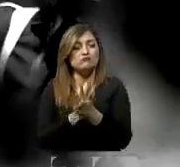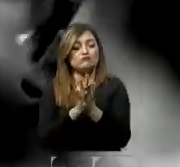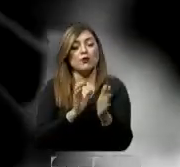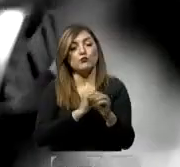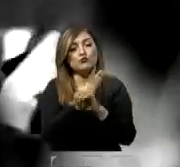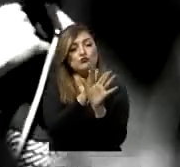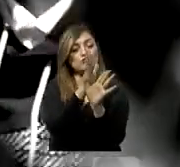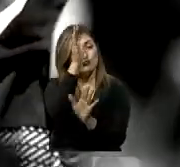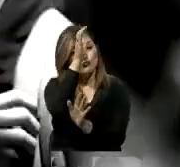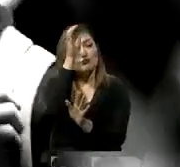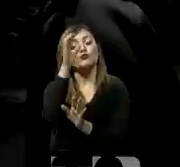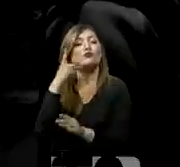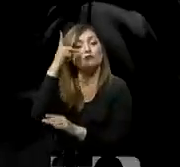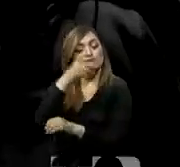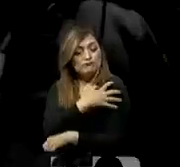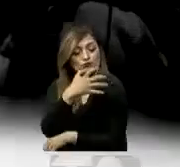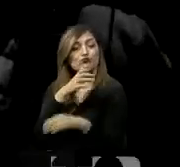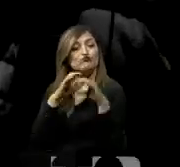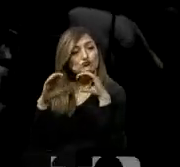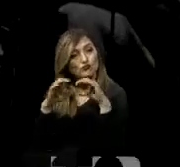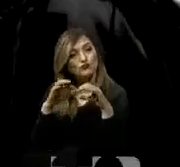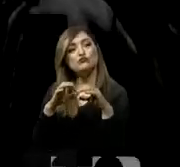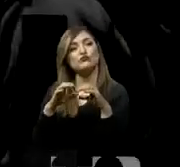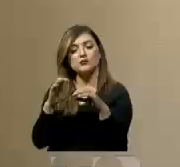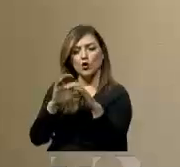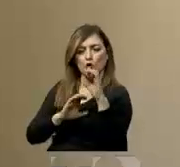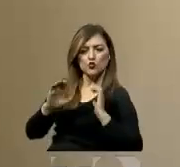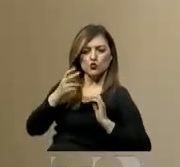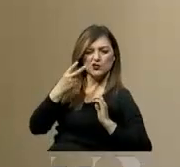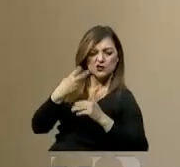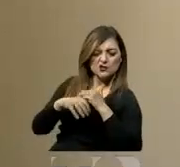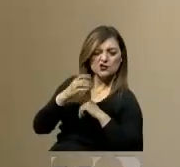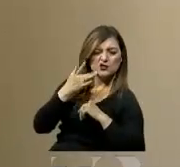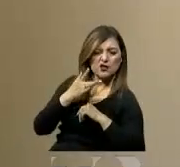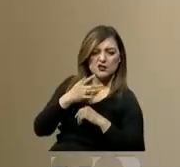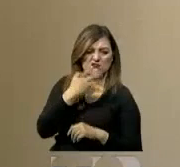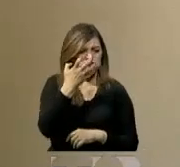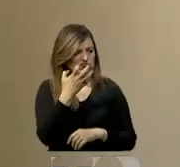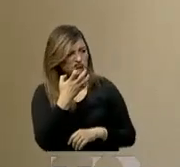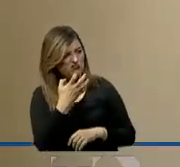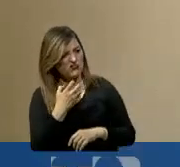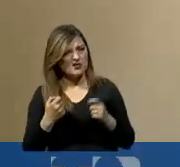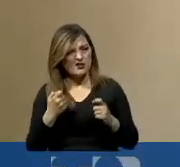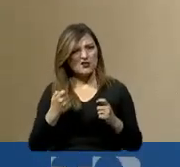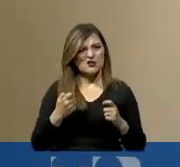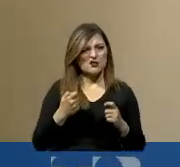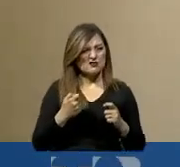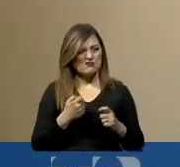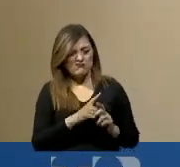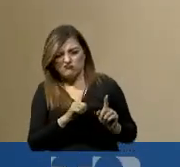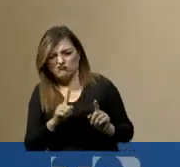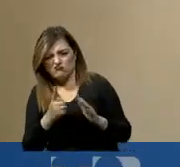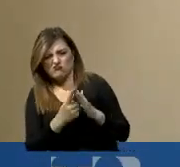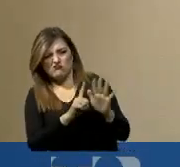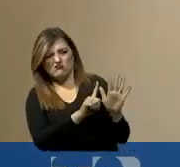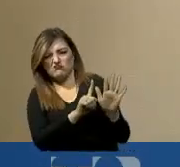es fortalecer la comunicación y reconocer los cambios de conducta. La irritabilidad, la agresividad, el aislamiento de